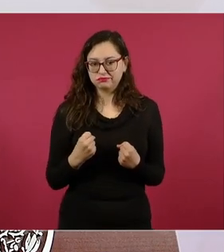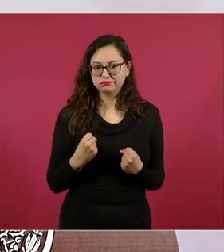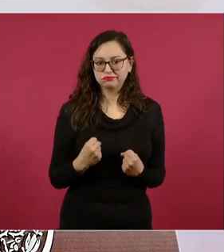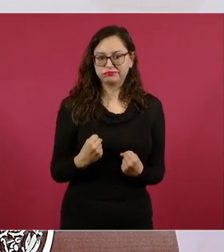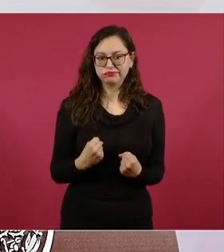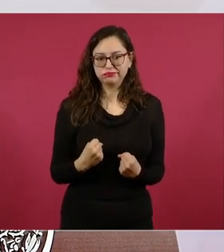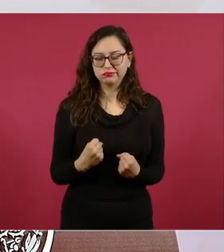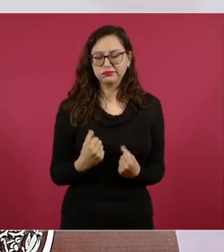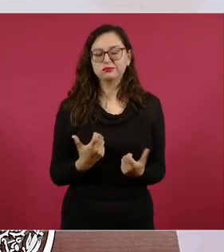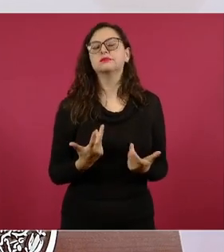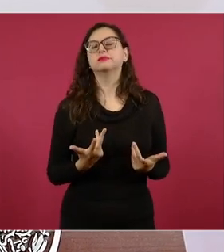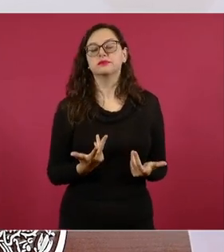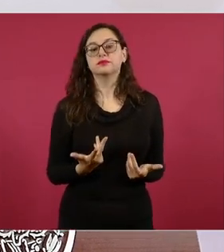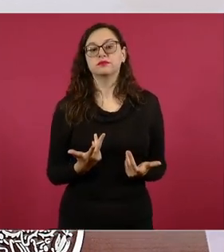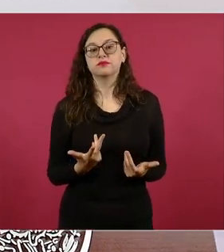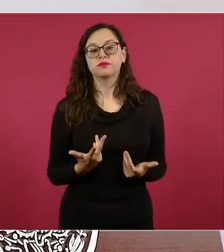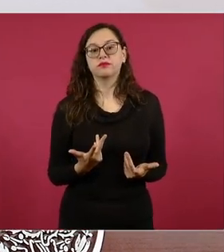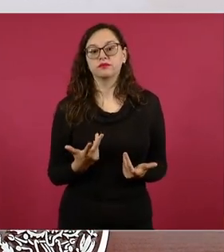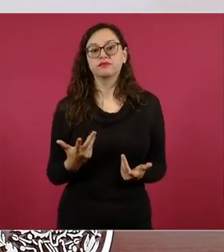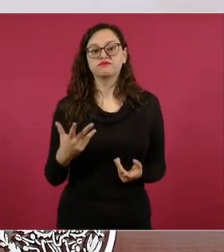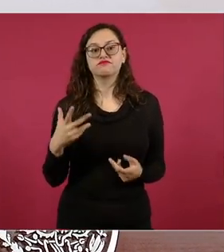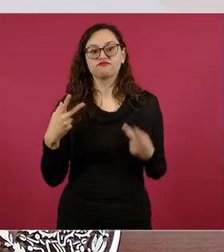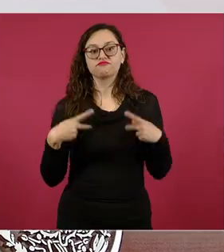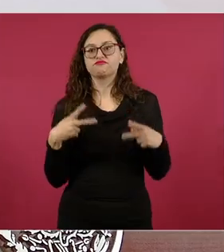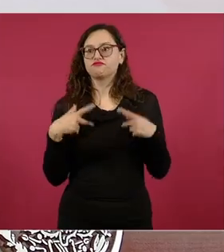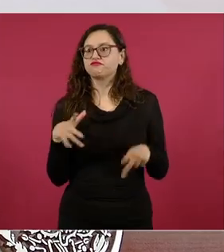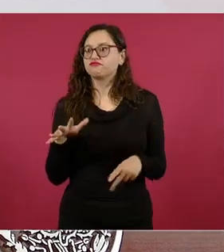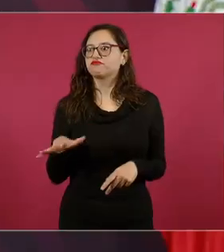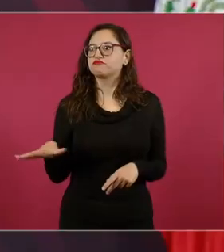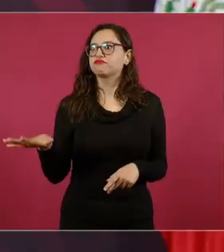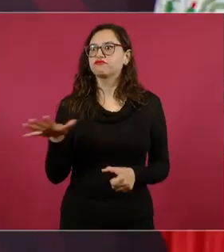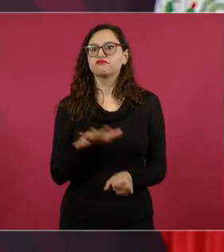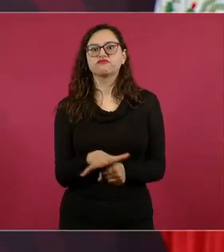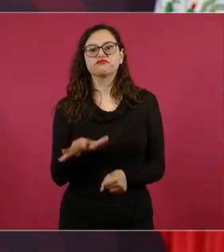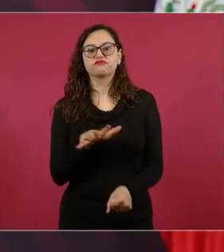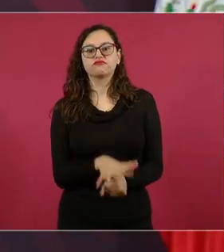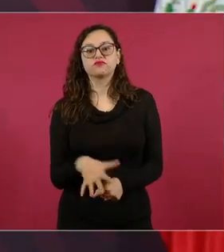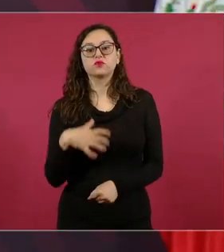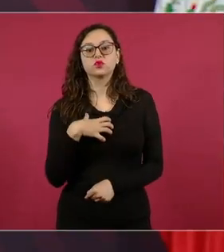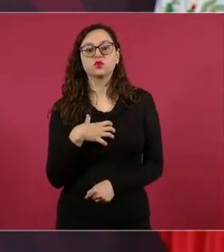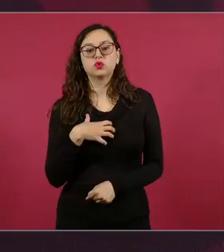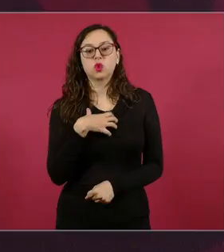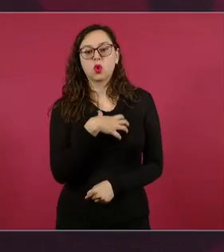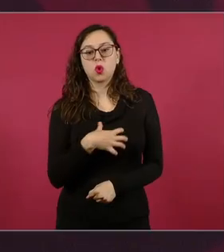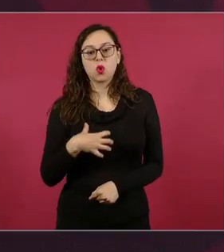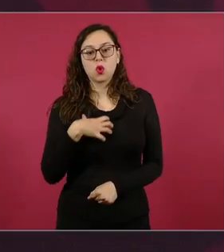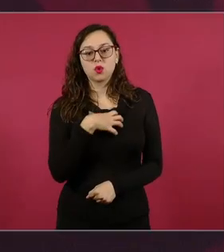La gente se siente contenta. Sí.